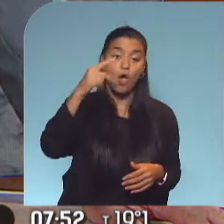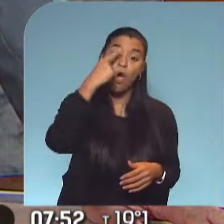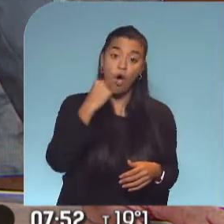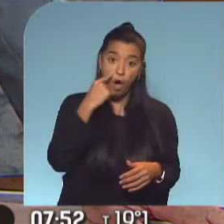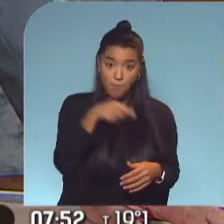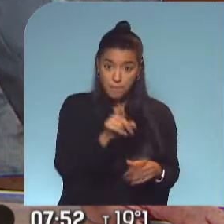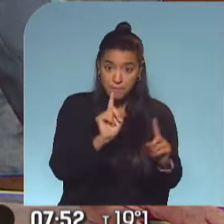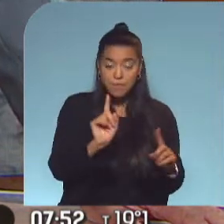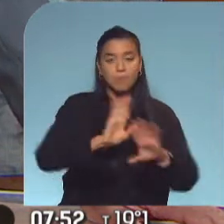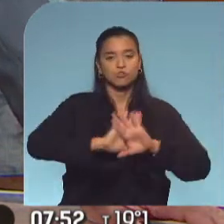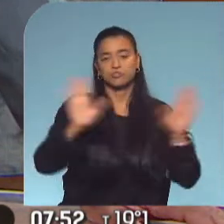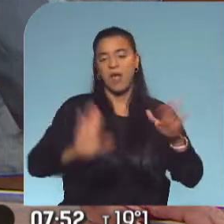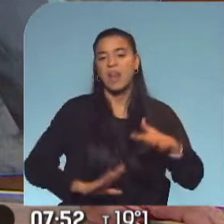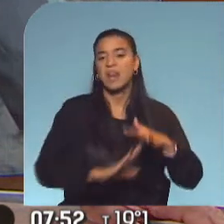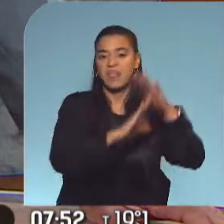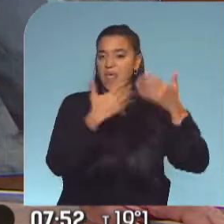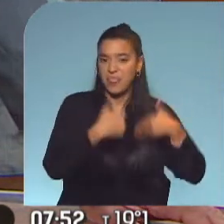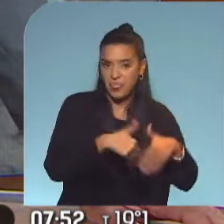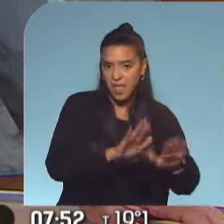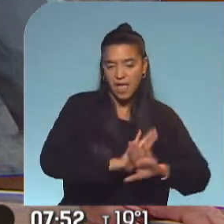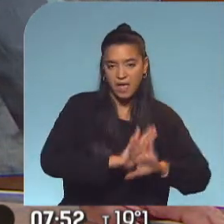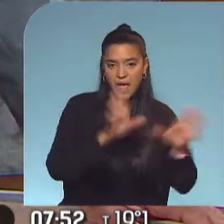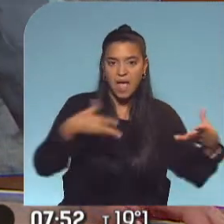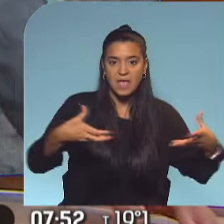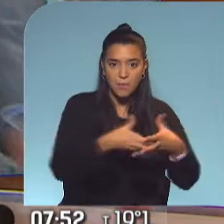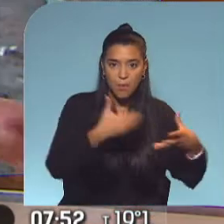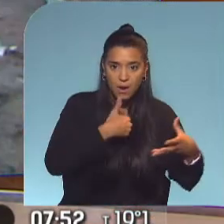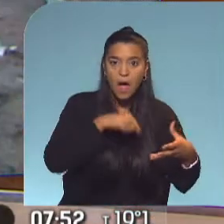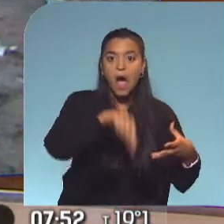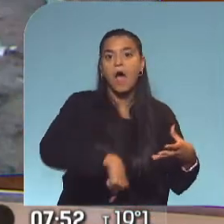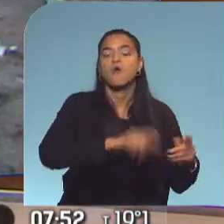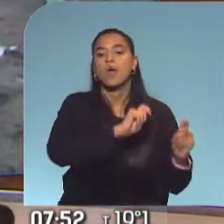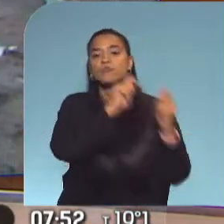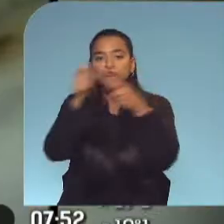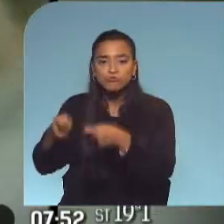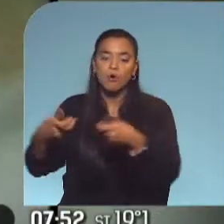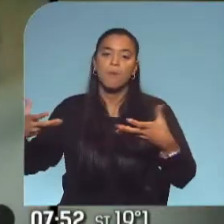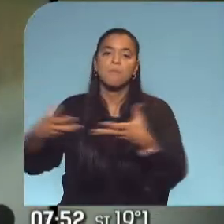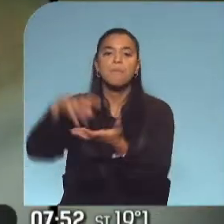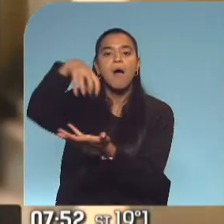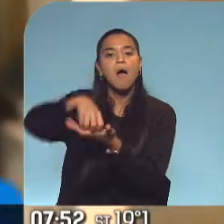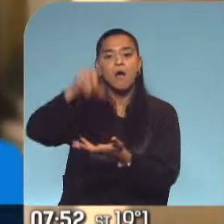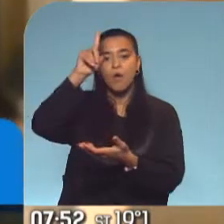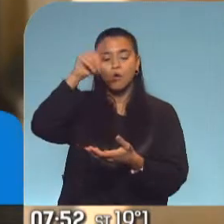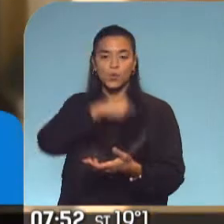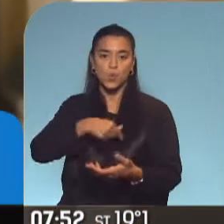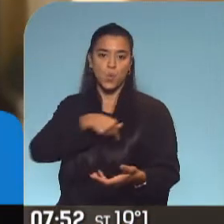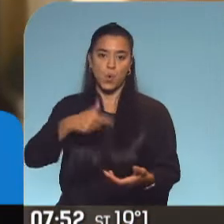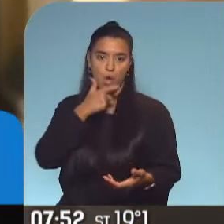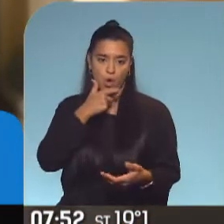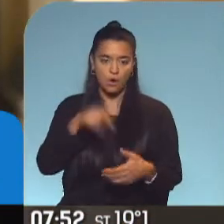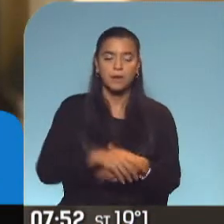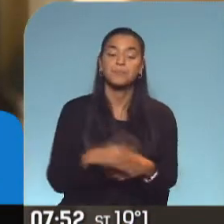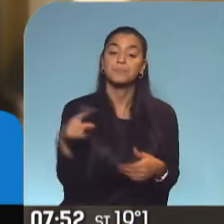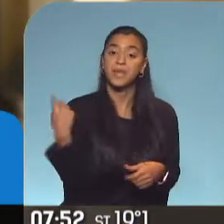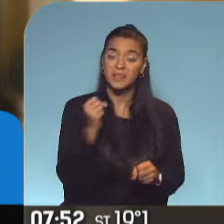justamente, de liderar el equipo argentino de antropología forense y se va a la Cruz Roja. Nuestro trabajo hace 37 años tiene que